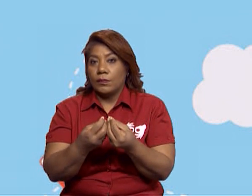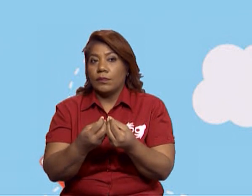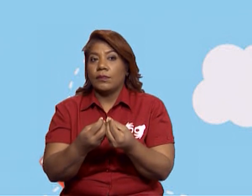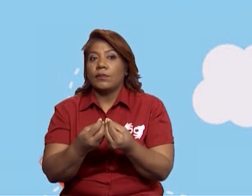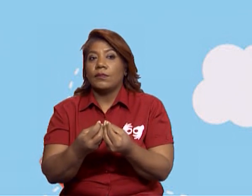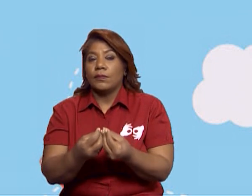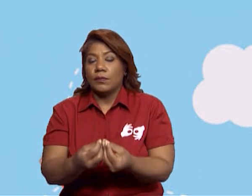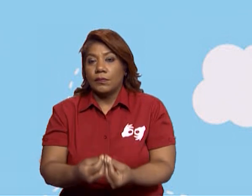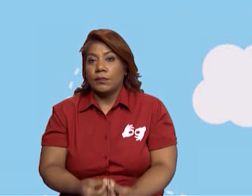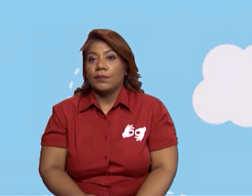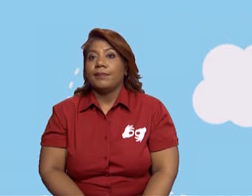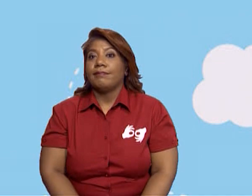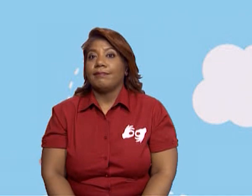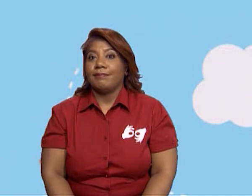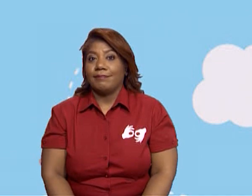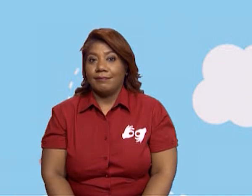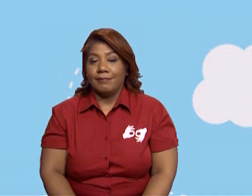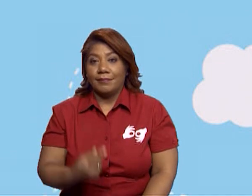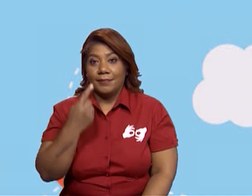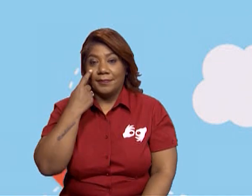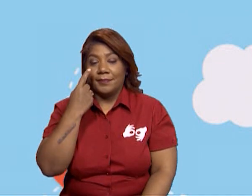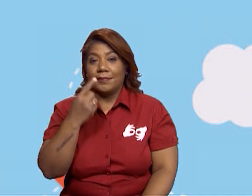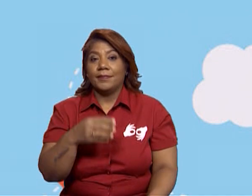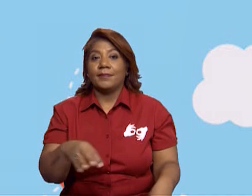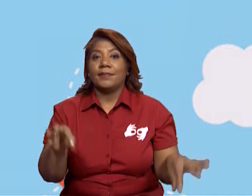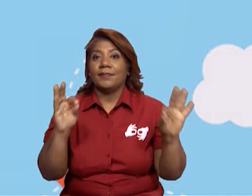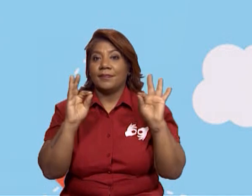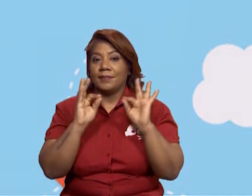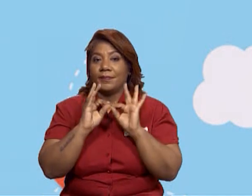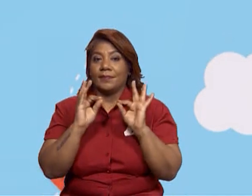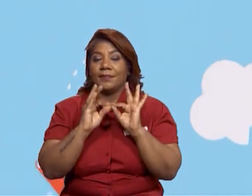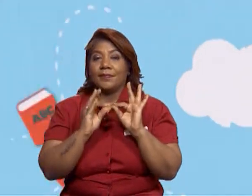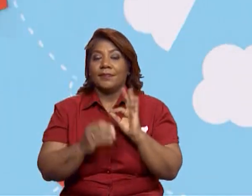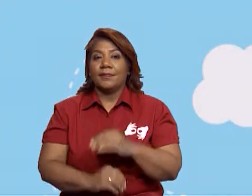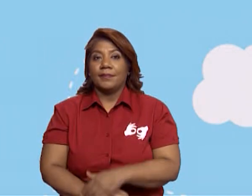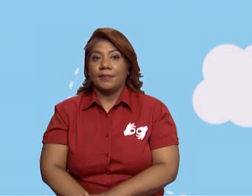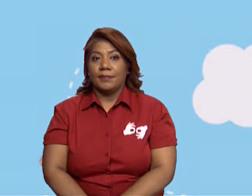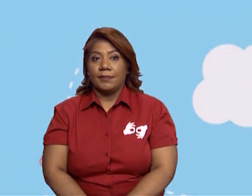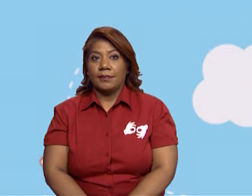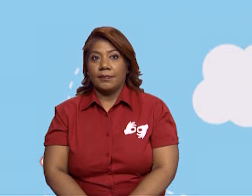sí. Es muy importante esto, conocerlo, ¿verdad?